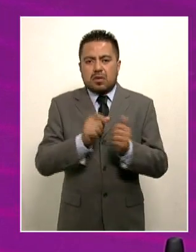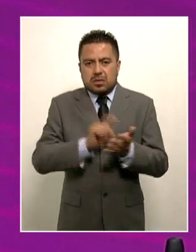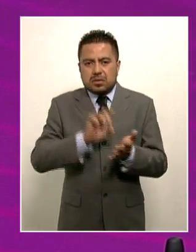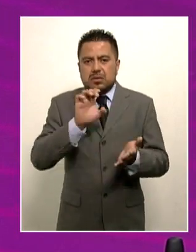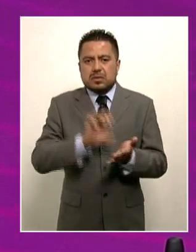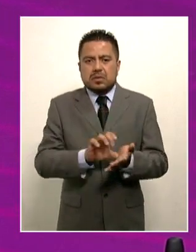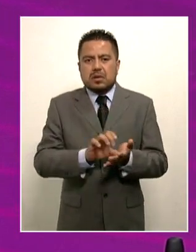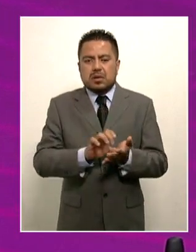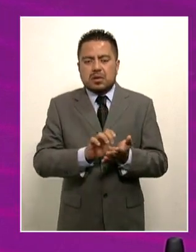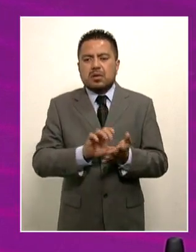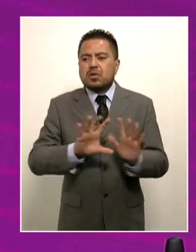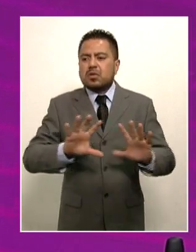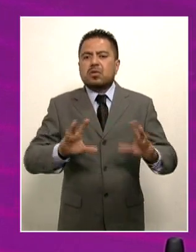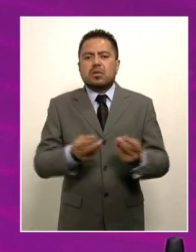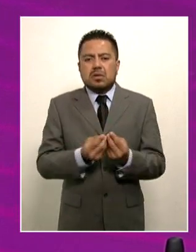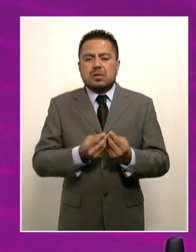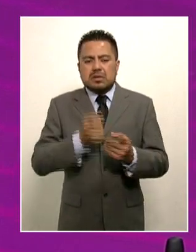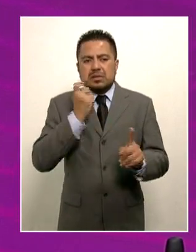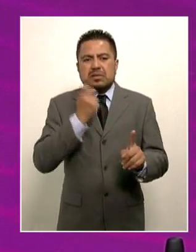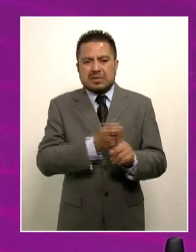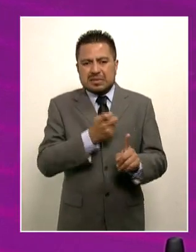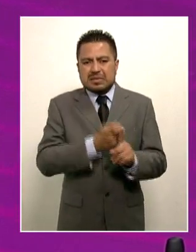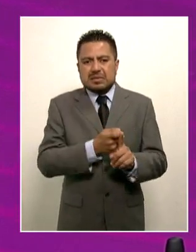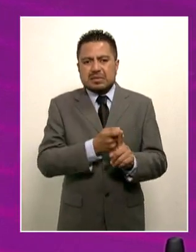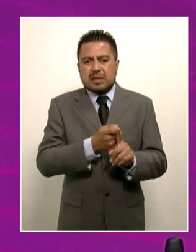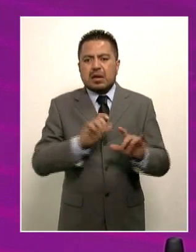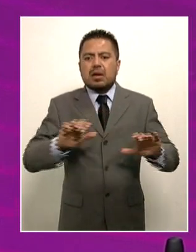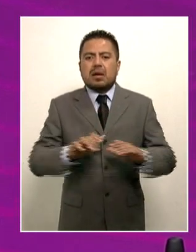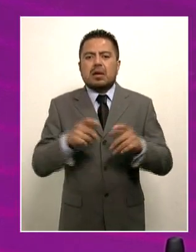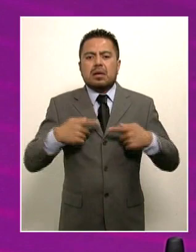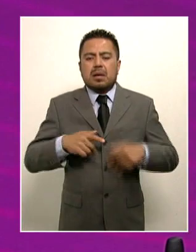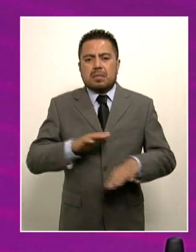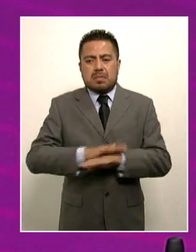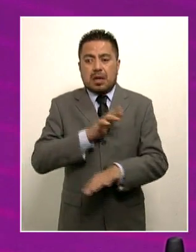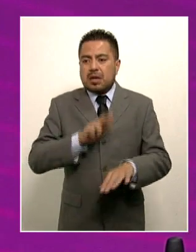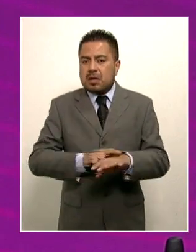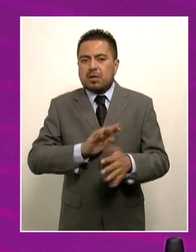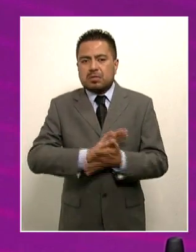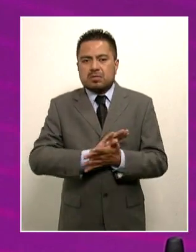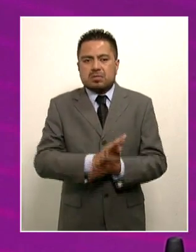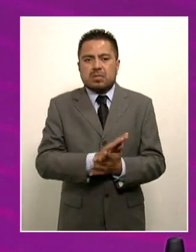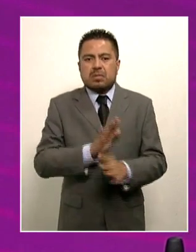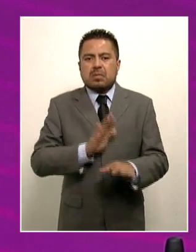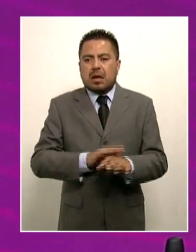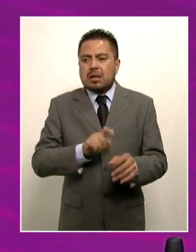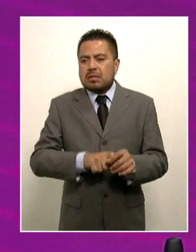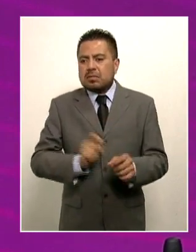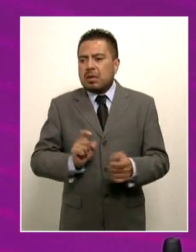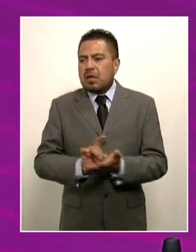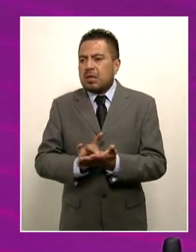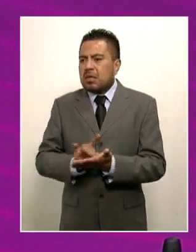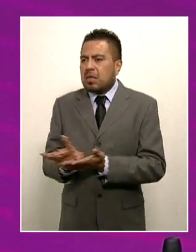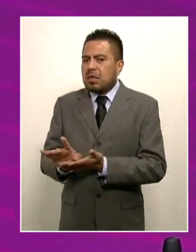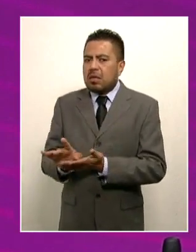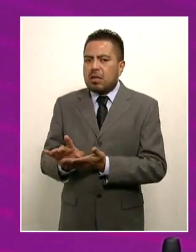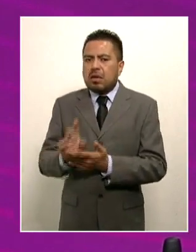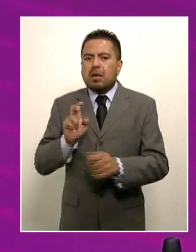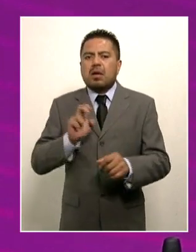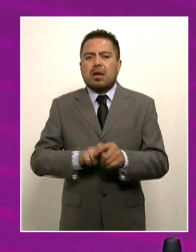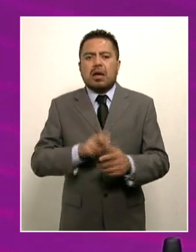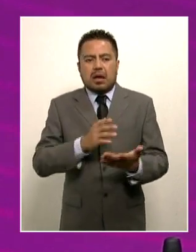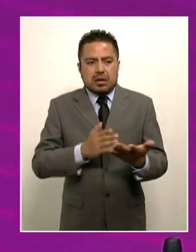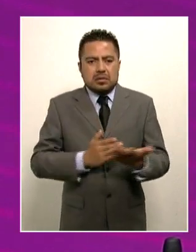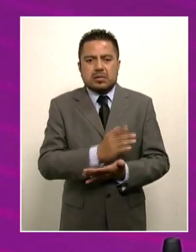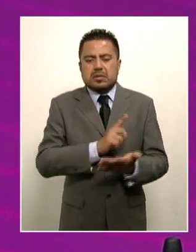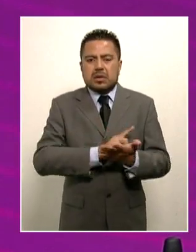discapacidad pues somos de las poblaciones más discriminadas y más excluidas, ¿no? en acceso a